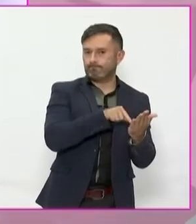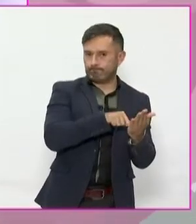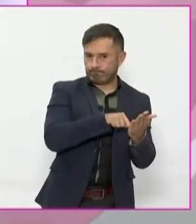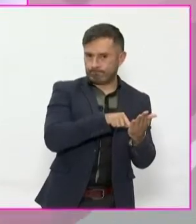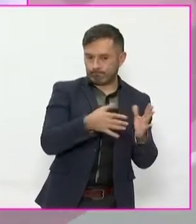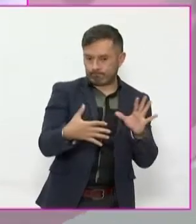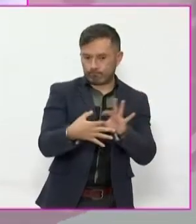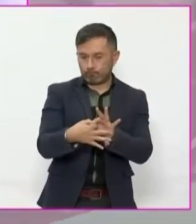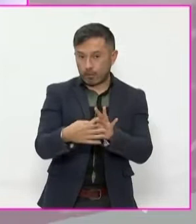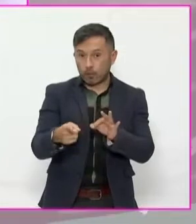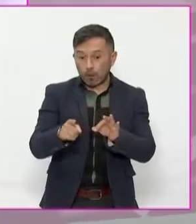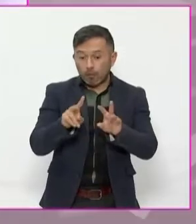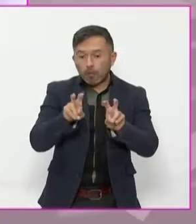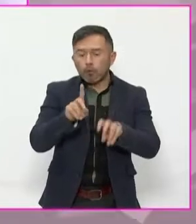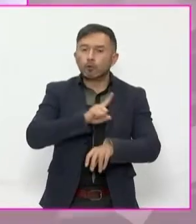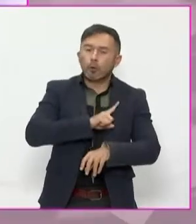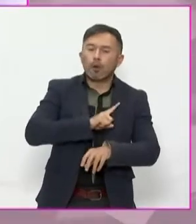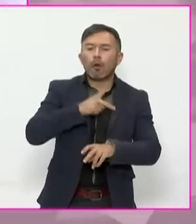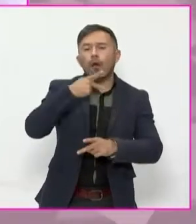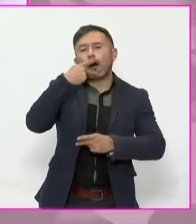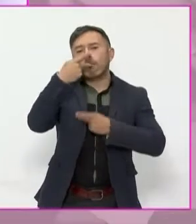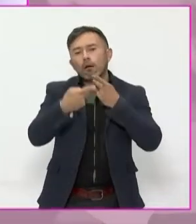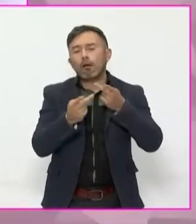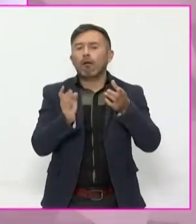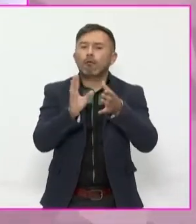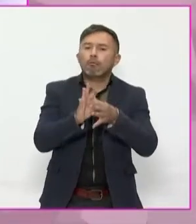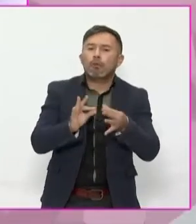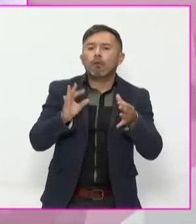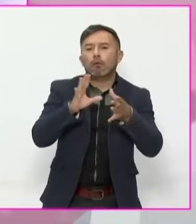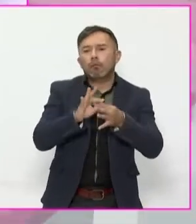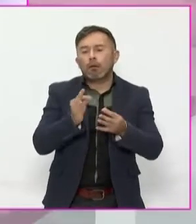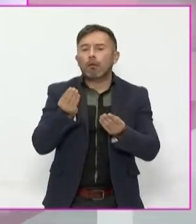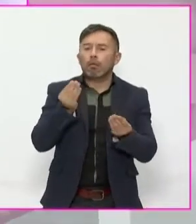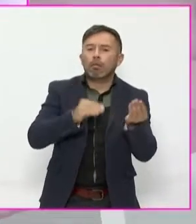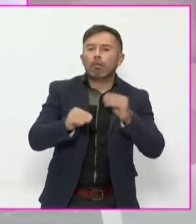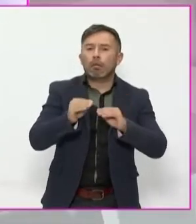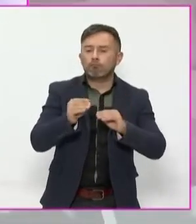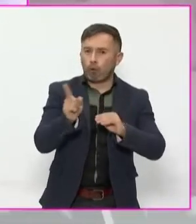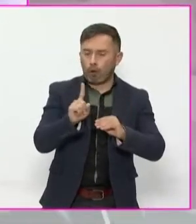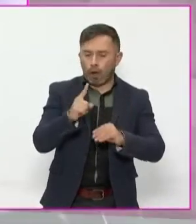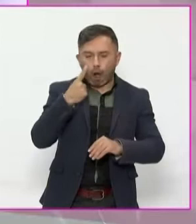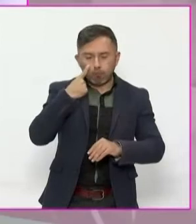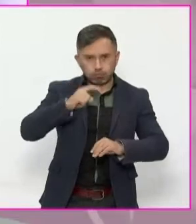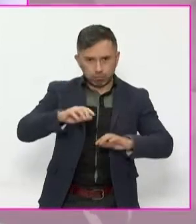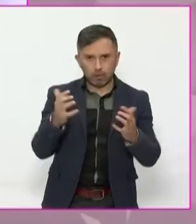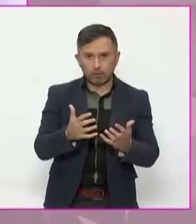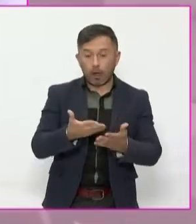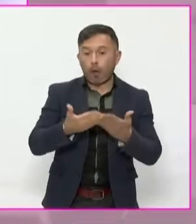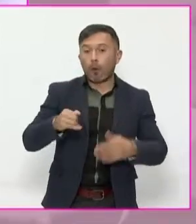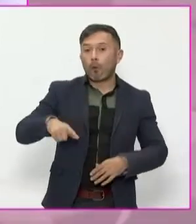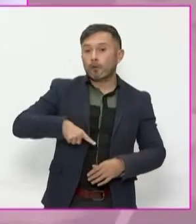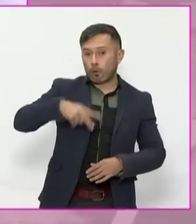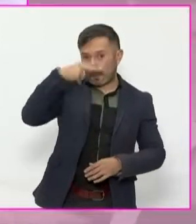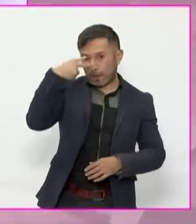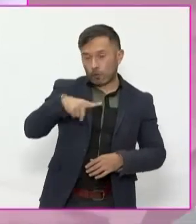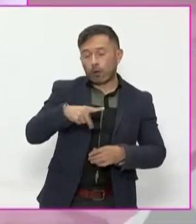no puede ser meramente retórico o discursivo. Es momento de que el Estado mexicano atienda no solo la deuda